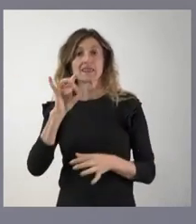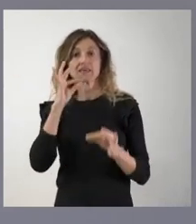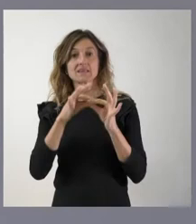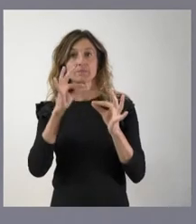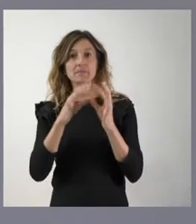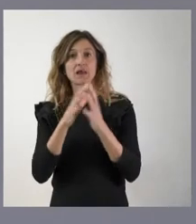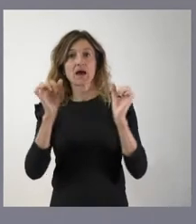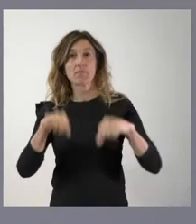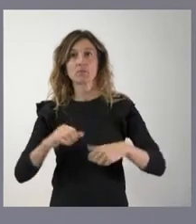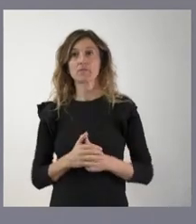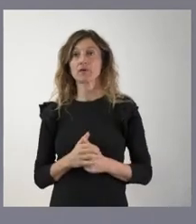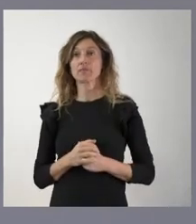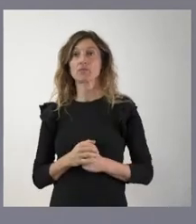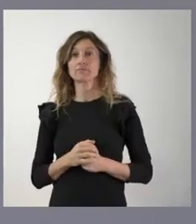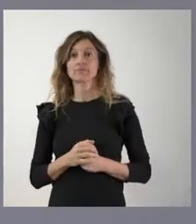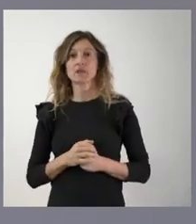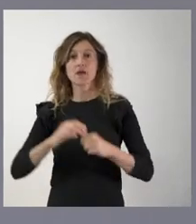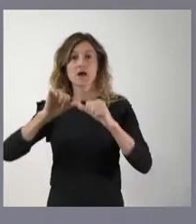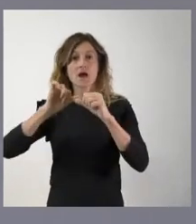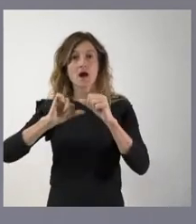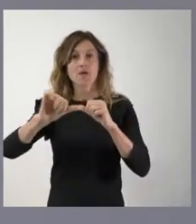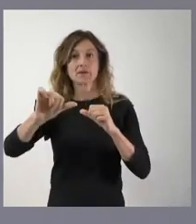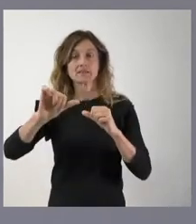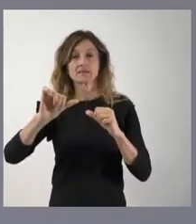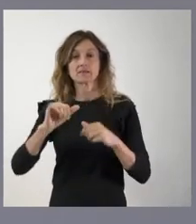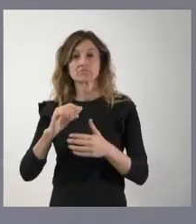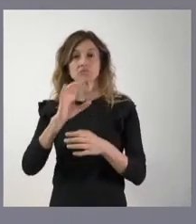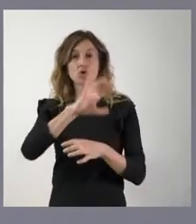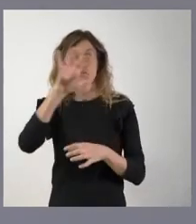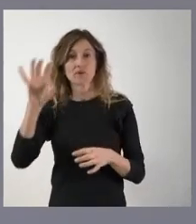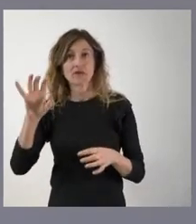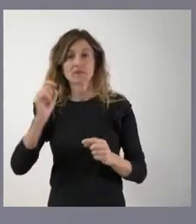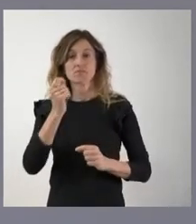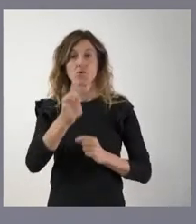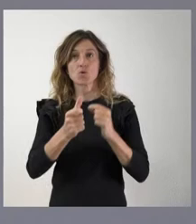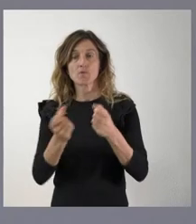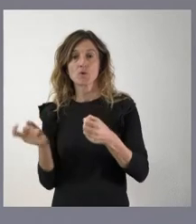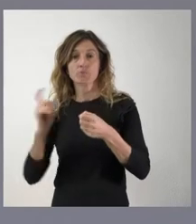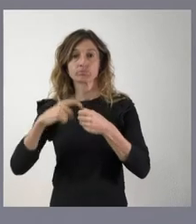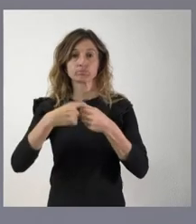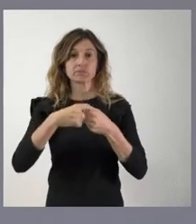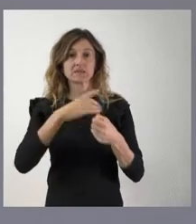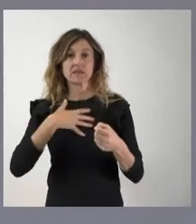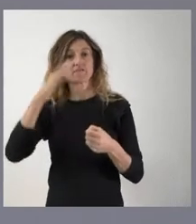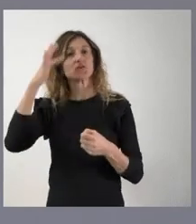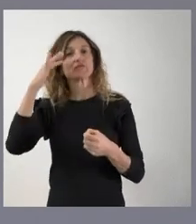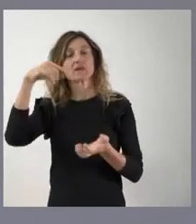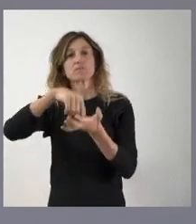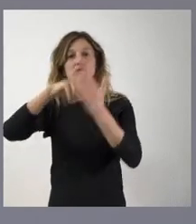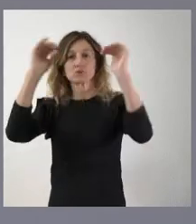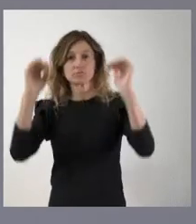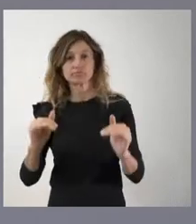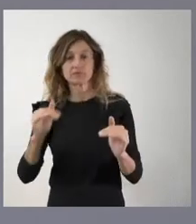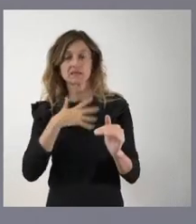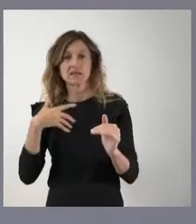y a raíz de ahí ha habido comunidades autónomas que se han incorporado a esta filosofía de bajar impuestos y que han decidido